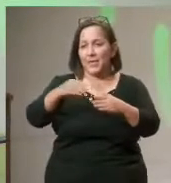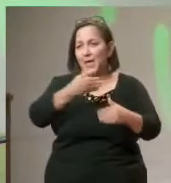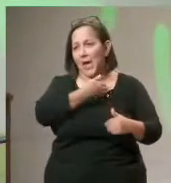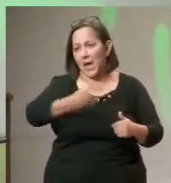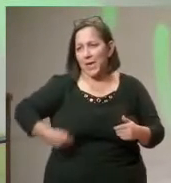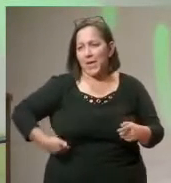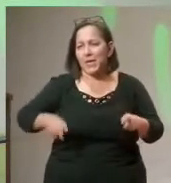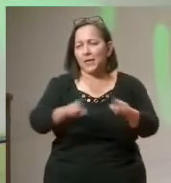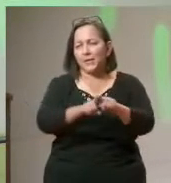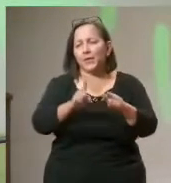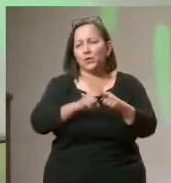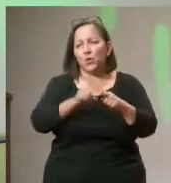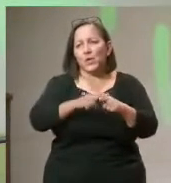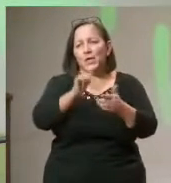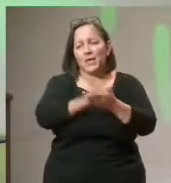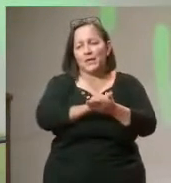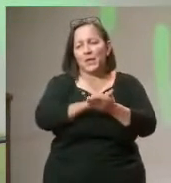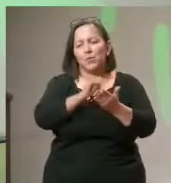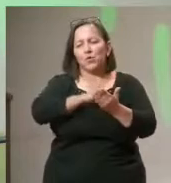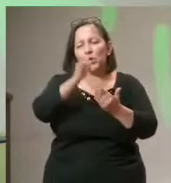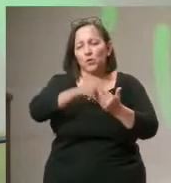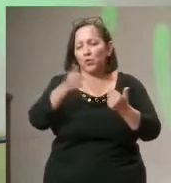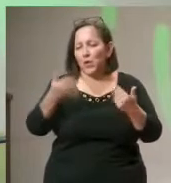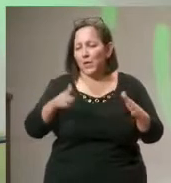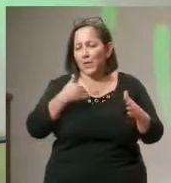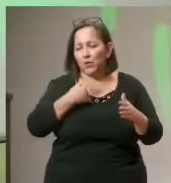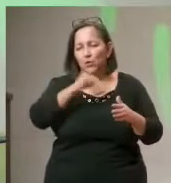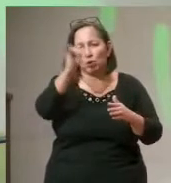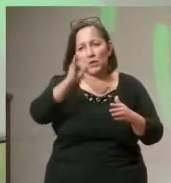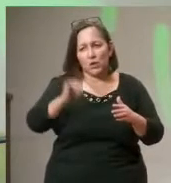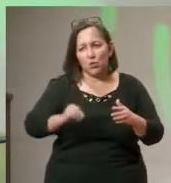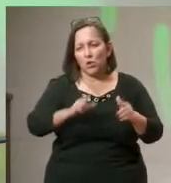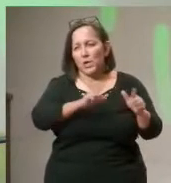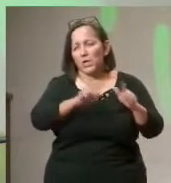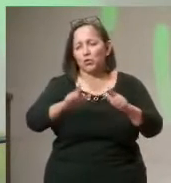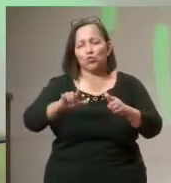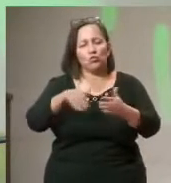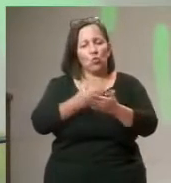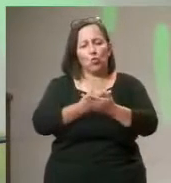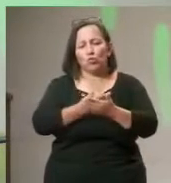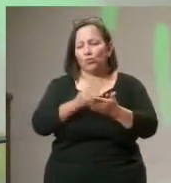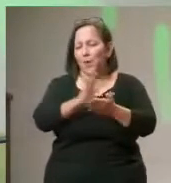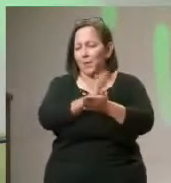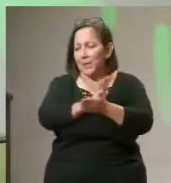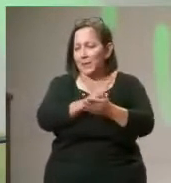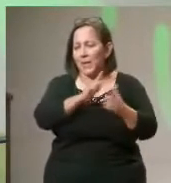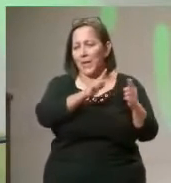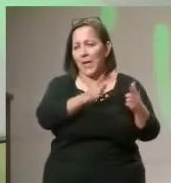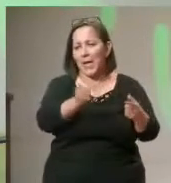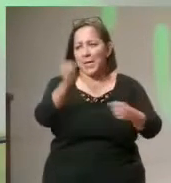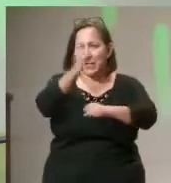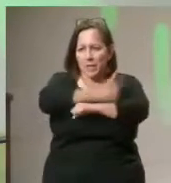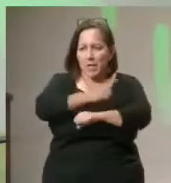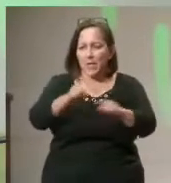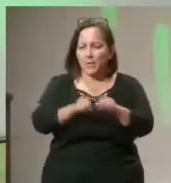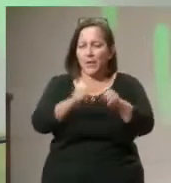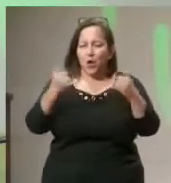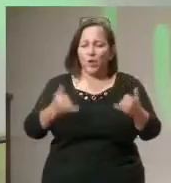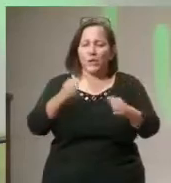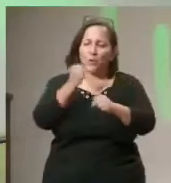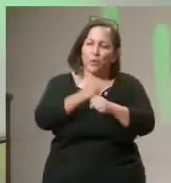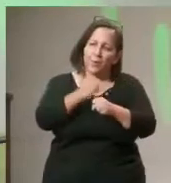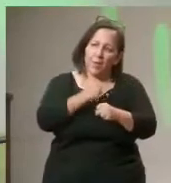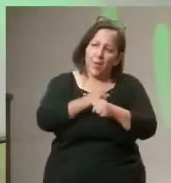ya este proyecto tiene todos los diseños listos, todos los trámites están al día, y estamos trabajando ahorita en